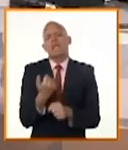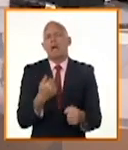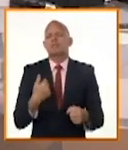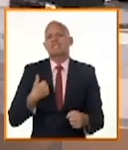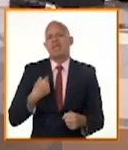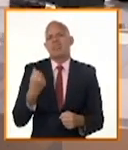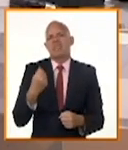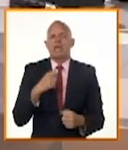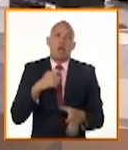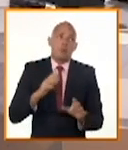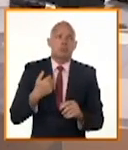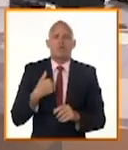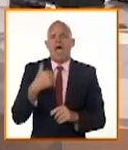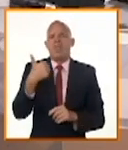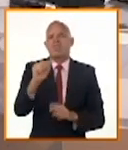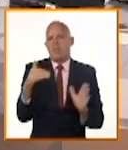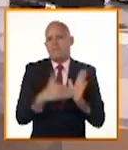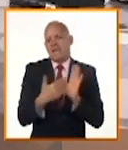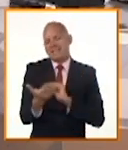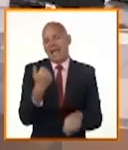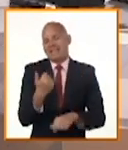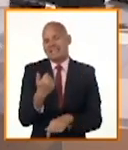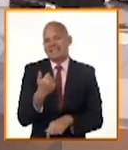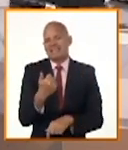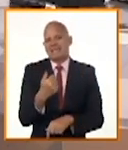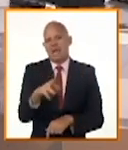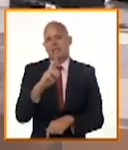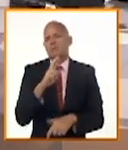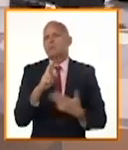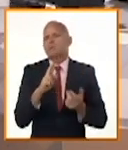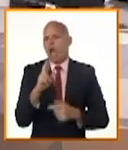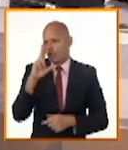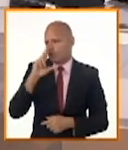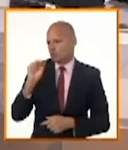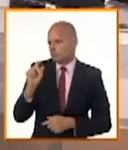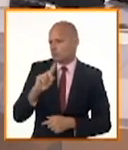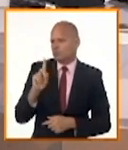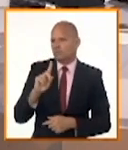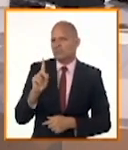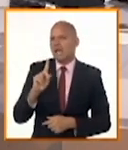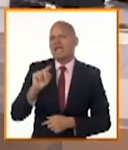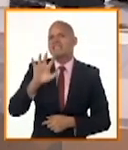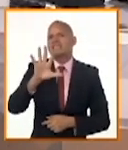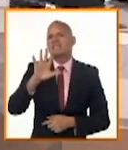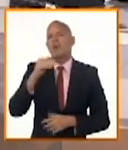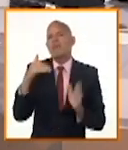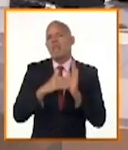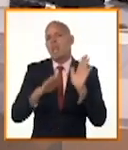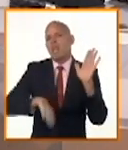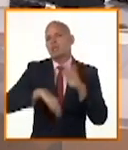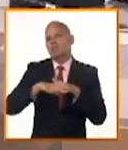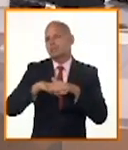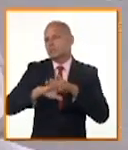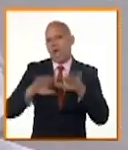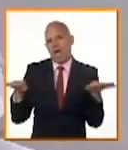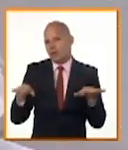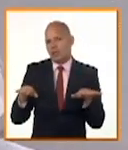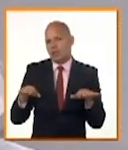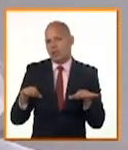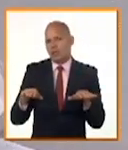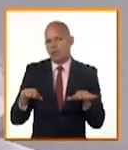que no tiene efectivo para quien realmente es esa limitación de entrega parte del banco de $5.000 en efectivo